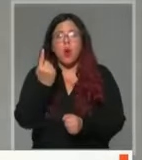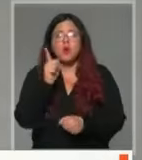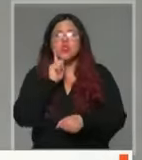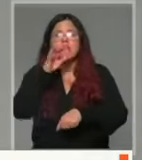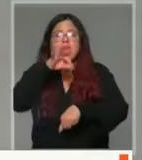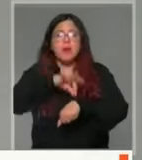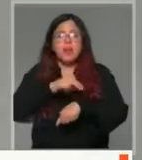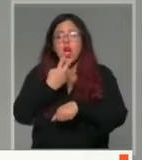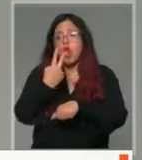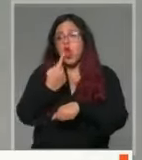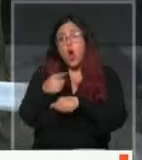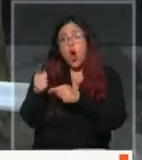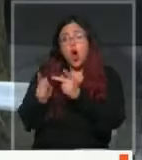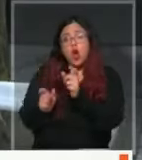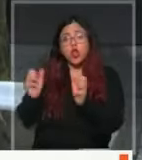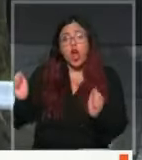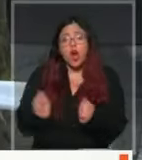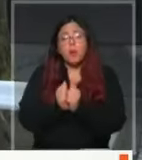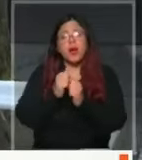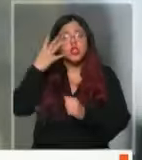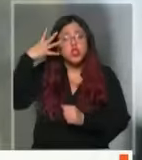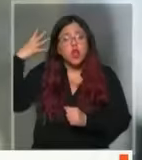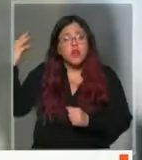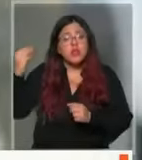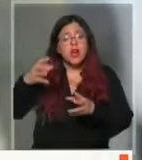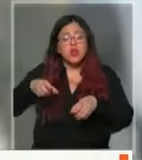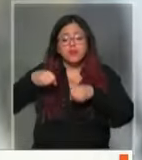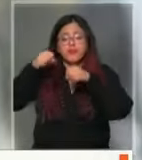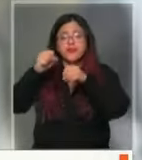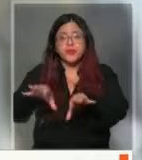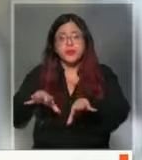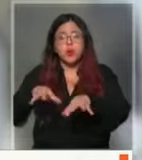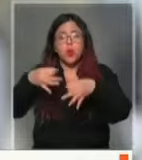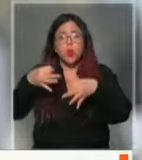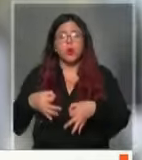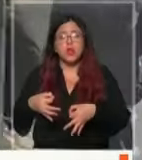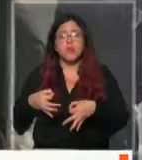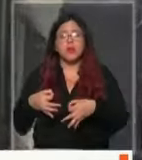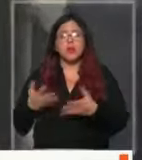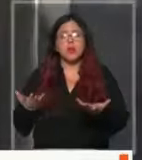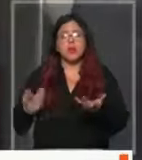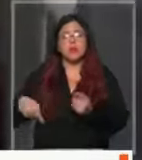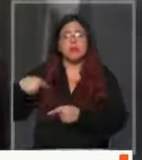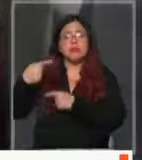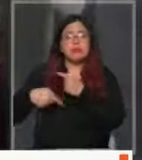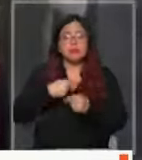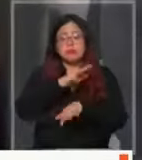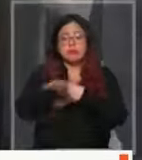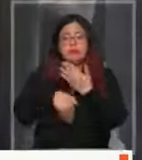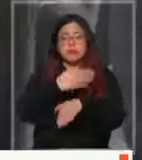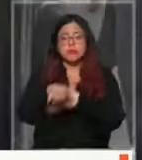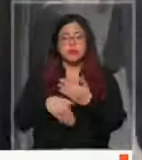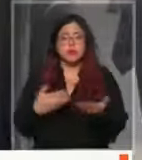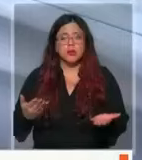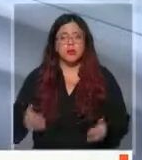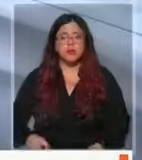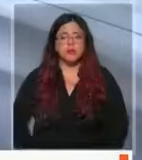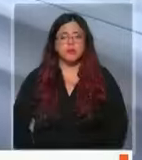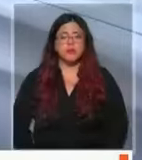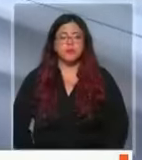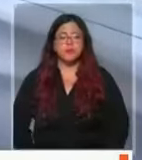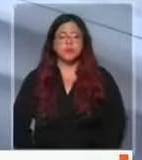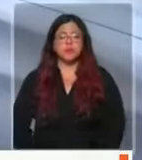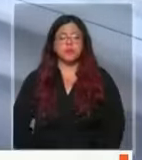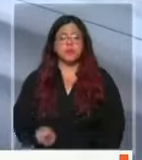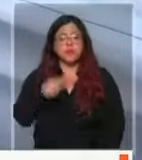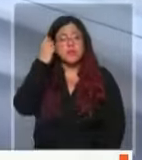otros lo acompañaron. Olvidaron el artefacto al salir de la consulta y la historia se salió de control. Porque después la gente, usted sabe